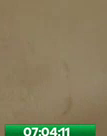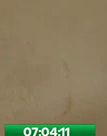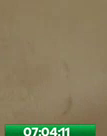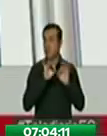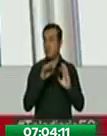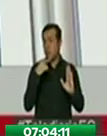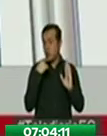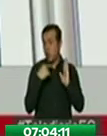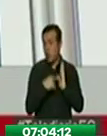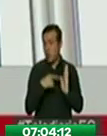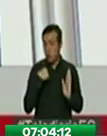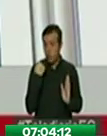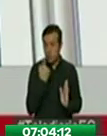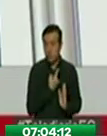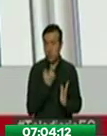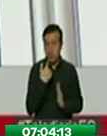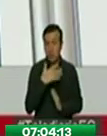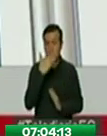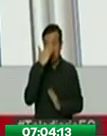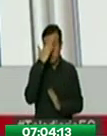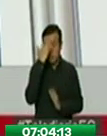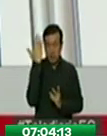contagio. Nosotros estamos ya